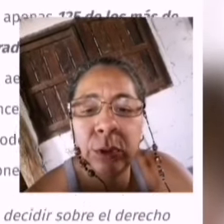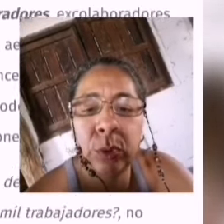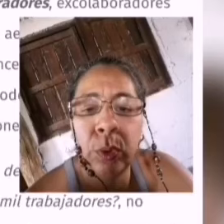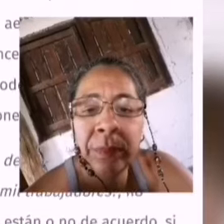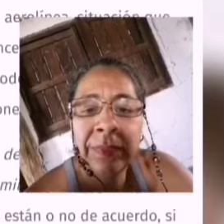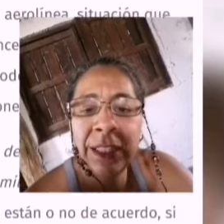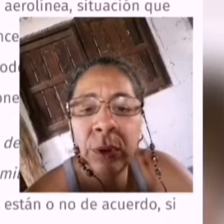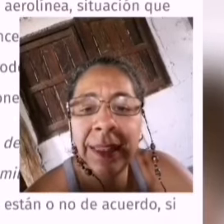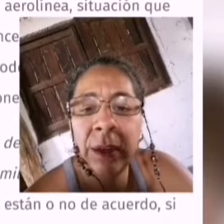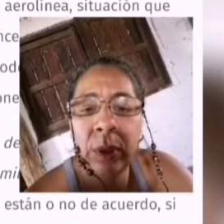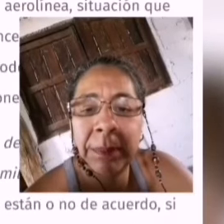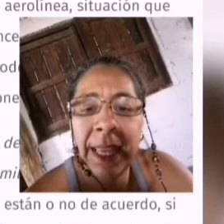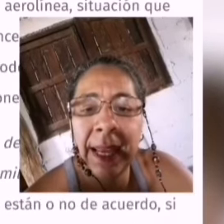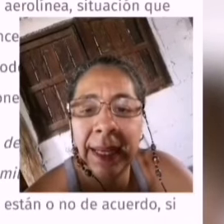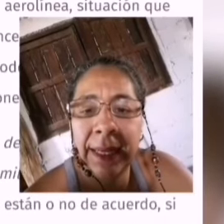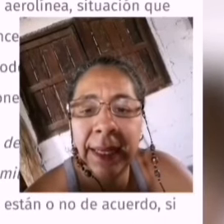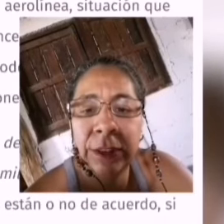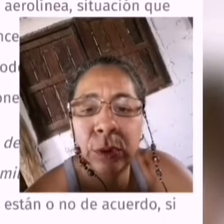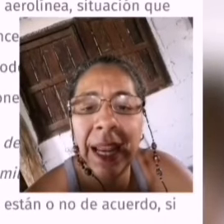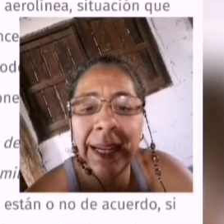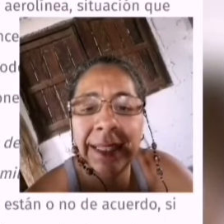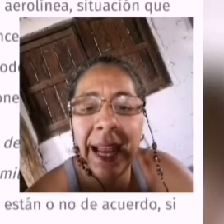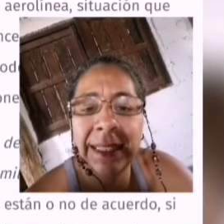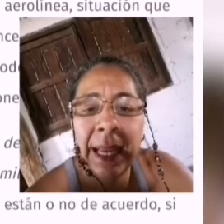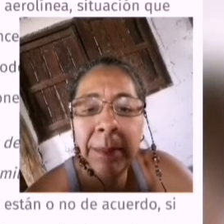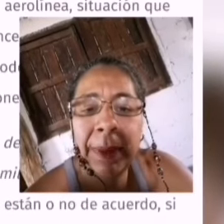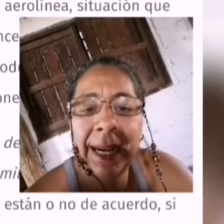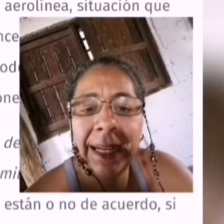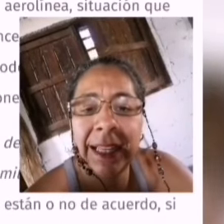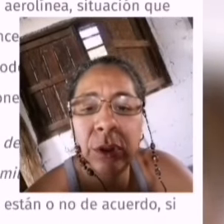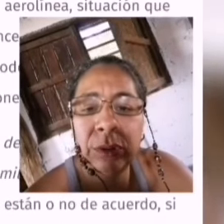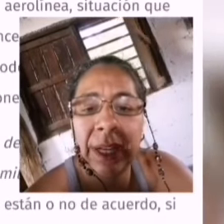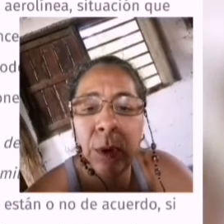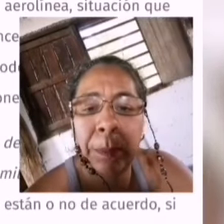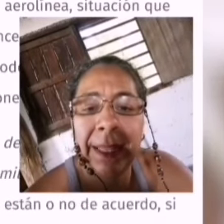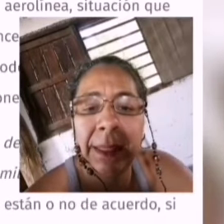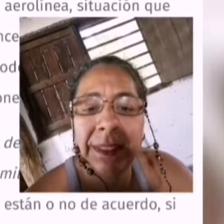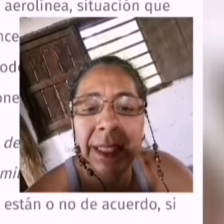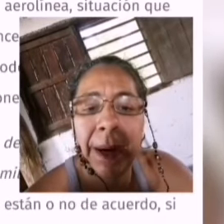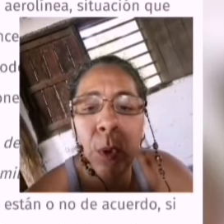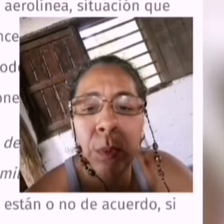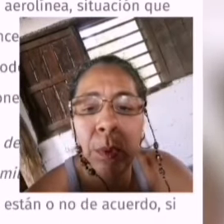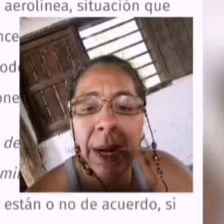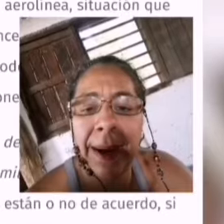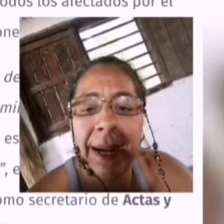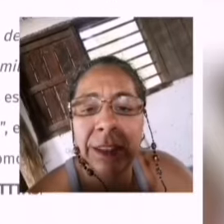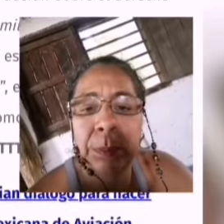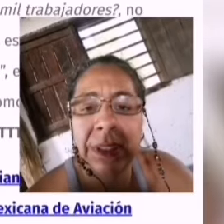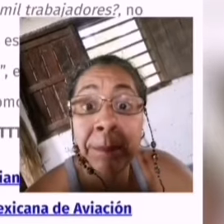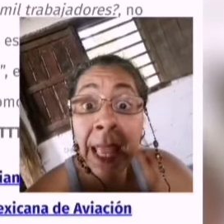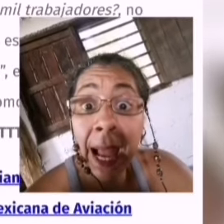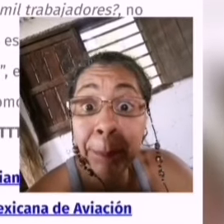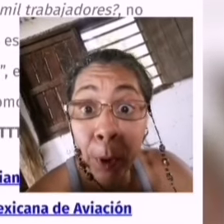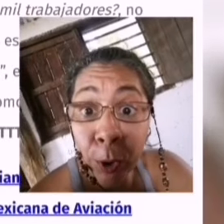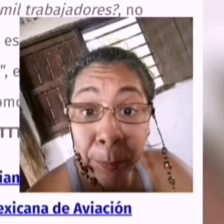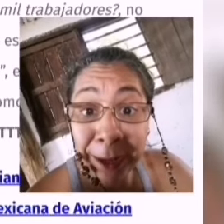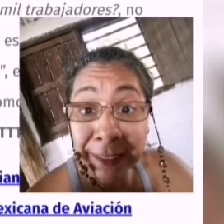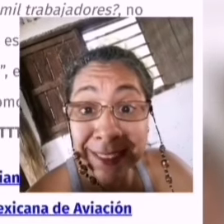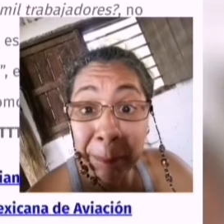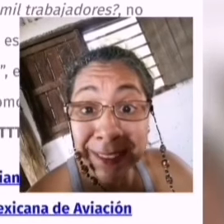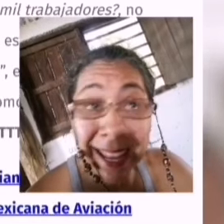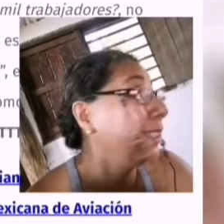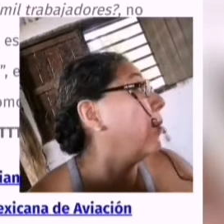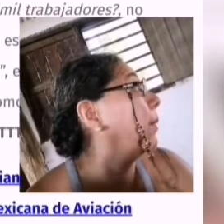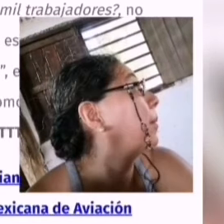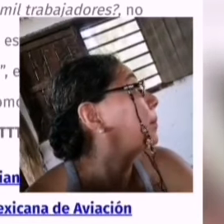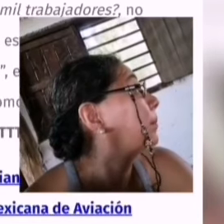con el Instituto Nacional de Economía Social, el INAES, para la creación de la cooperativa. Sin embargo, hubo una baja respuesta. ¿A poco? ¿Ve lo